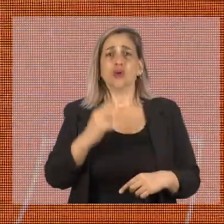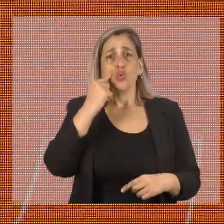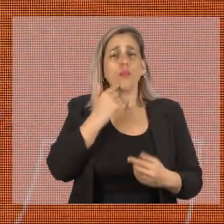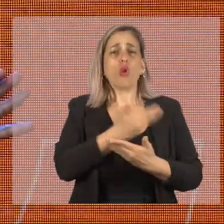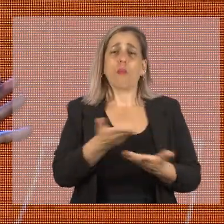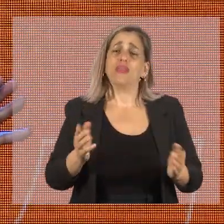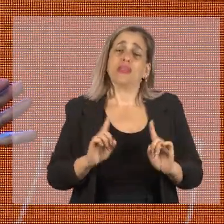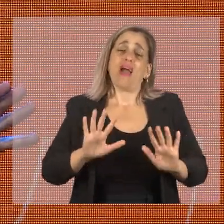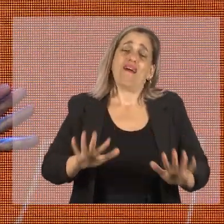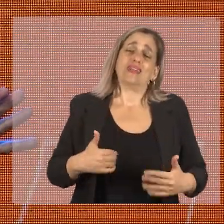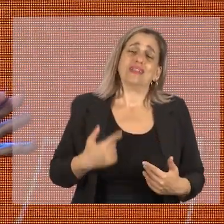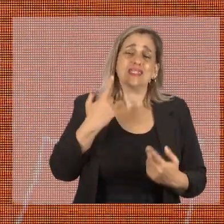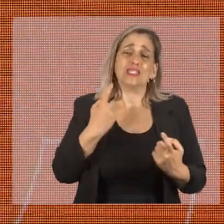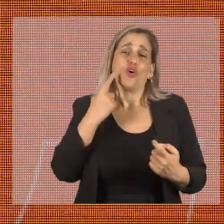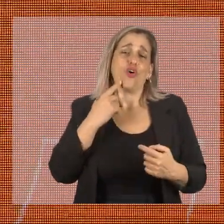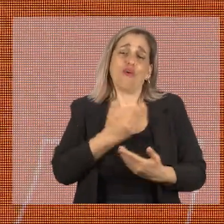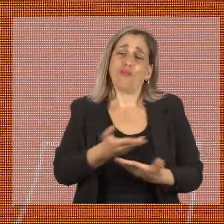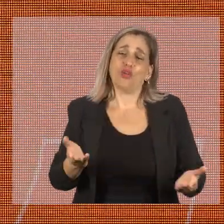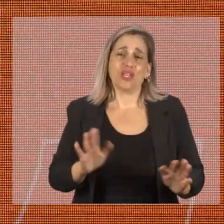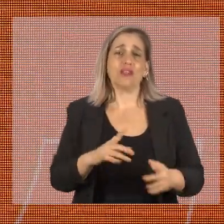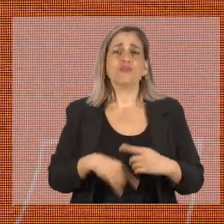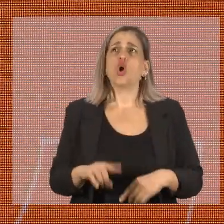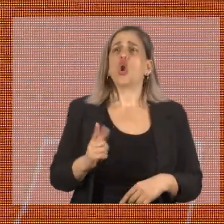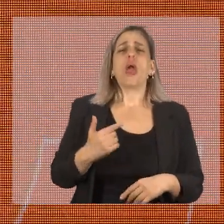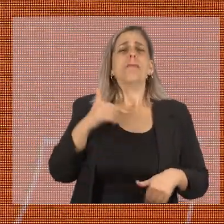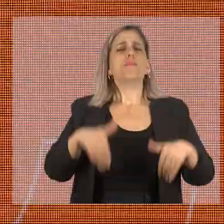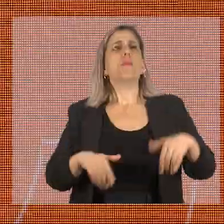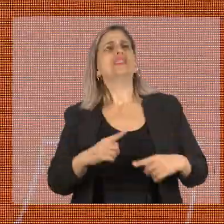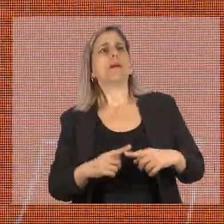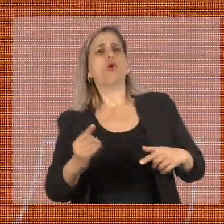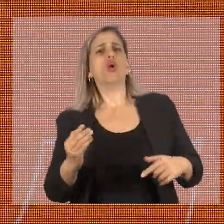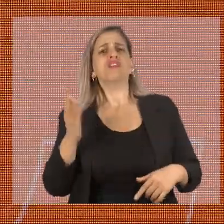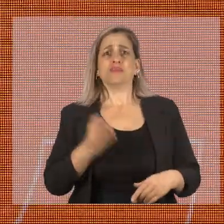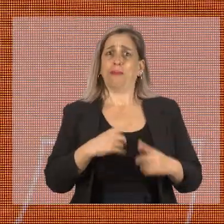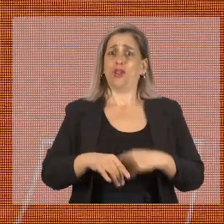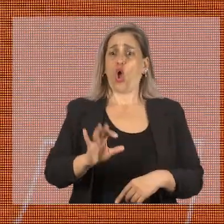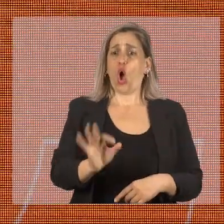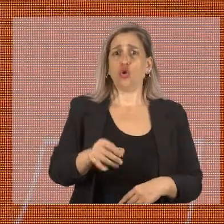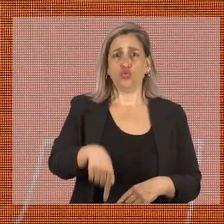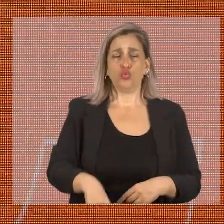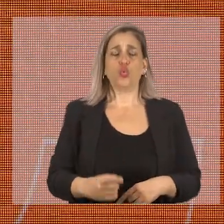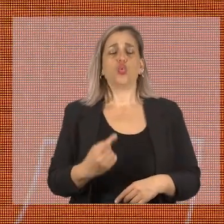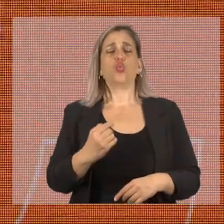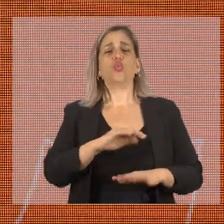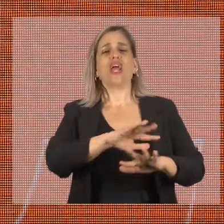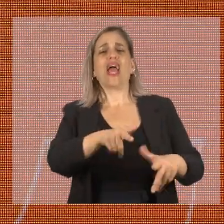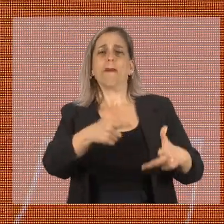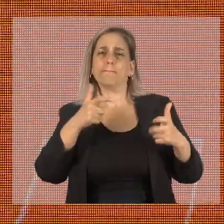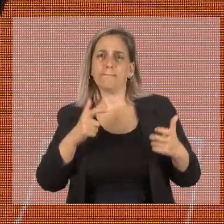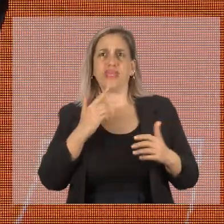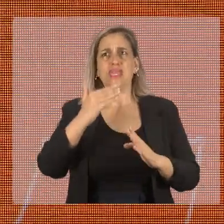ahora los números de nuevo son los números. Nosotros no hicimos promesas electorales de porcentaje, pero a octubre las rapiñas